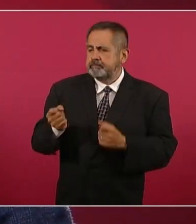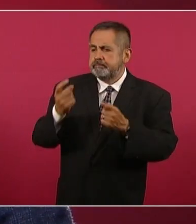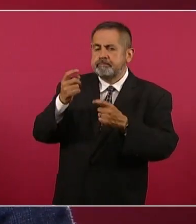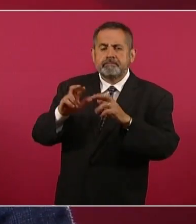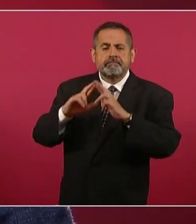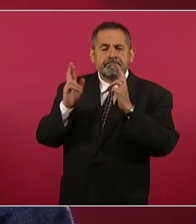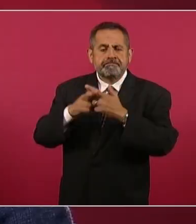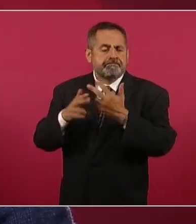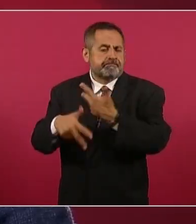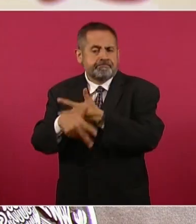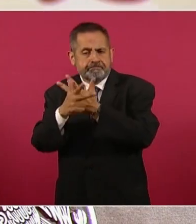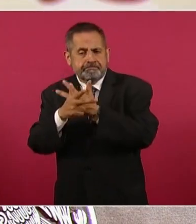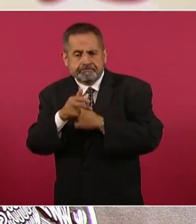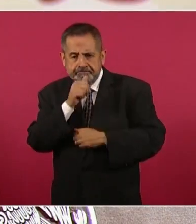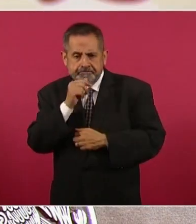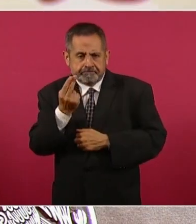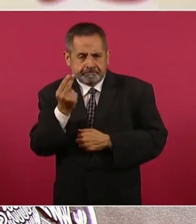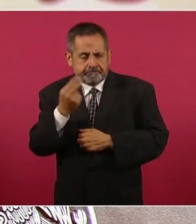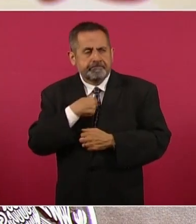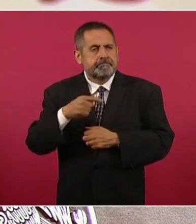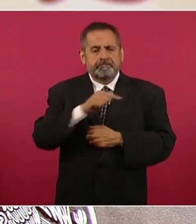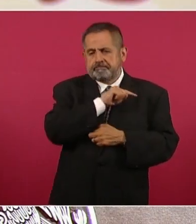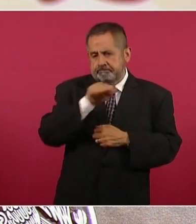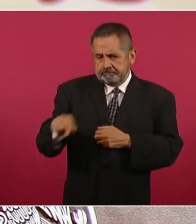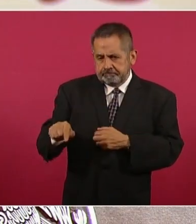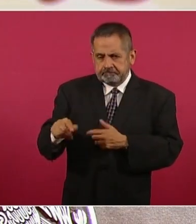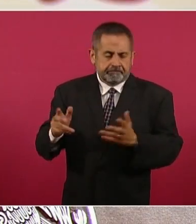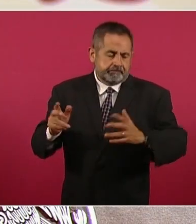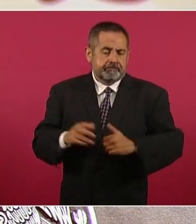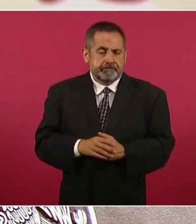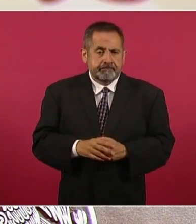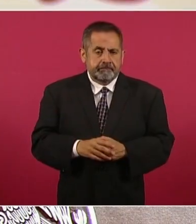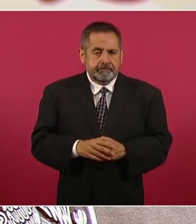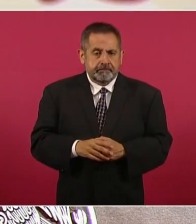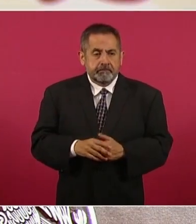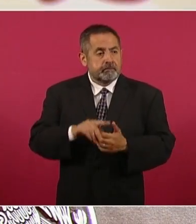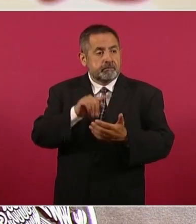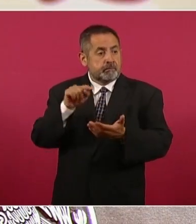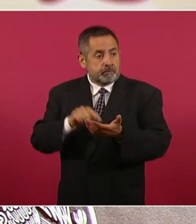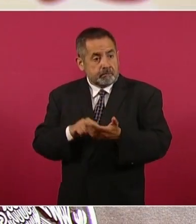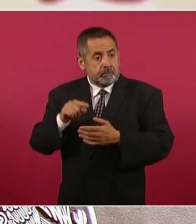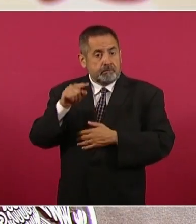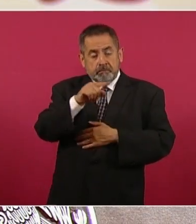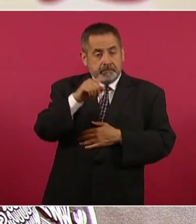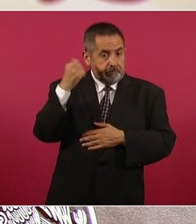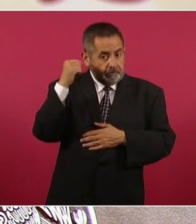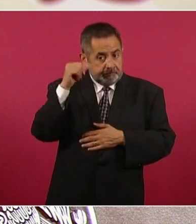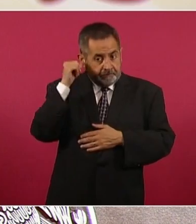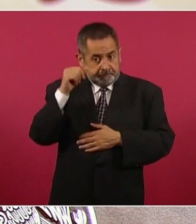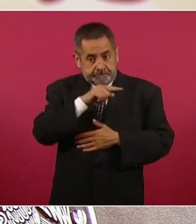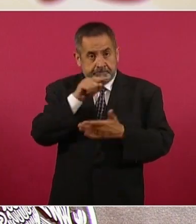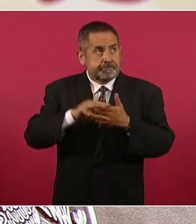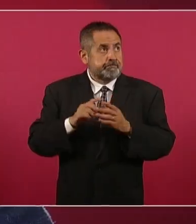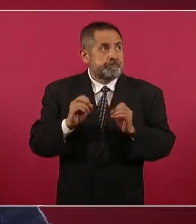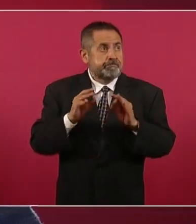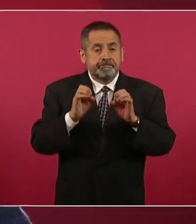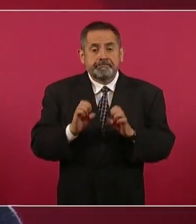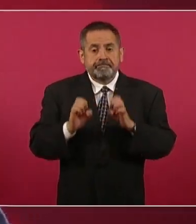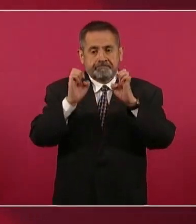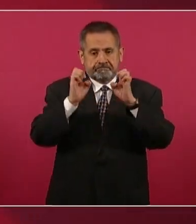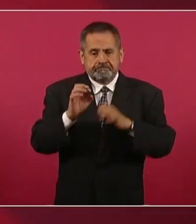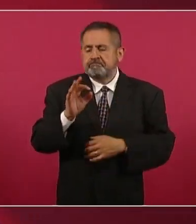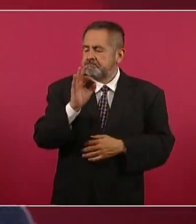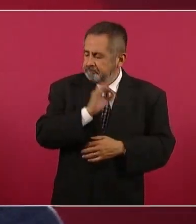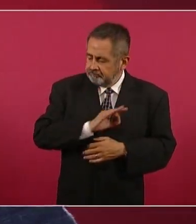de transmisión foránea. Este es un sitio que nos ha permitido, y tenía razón el señor